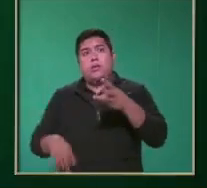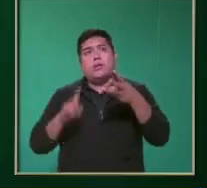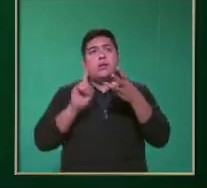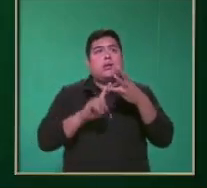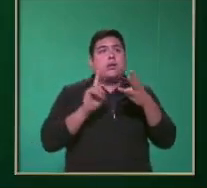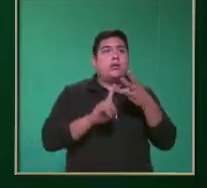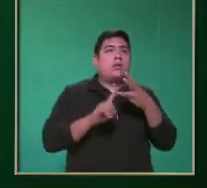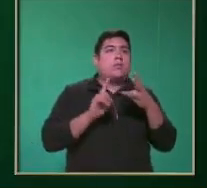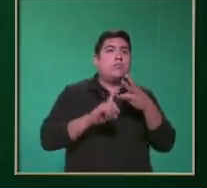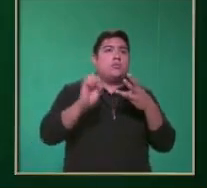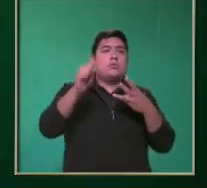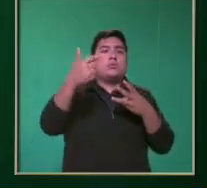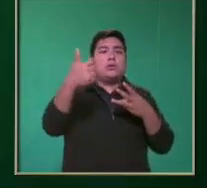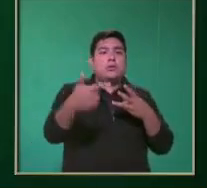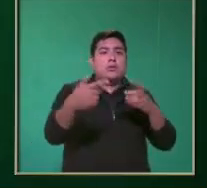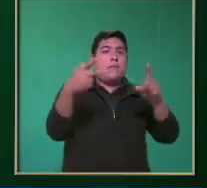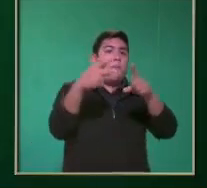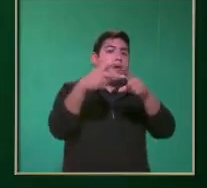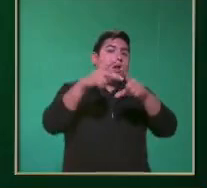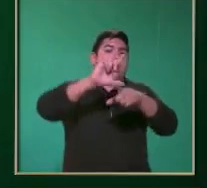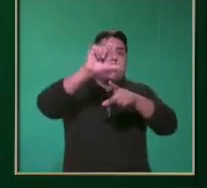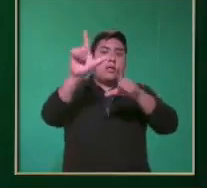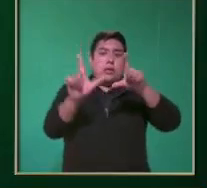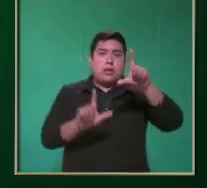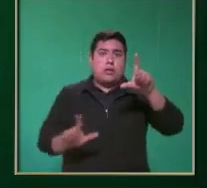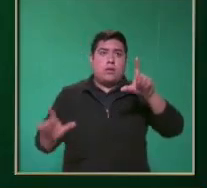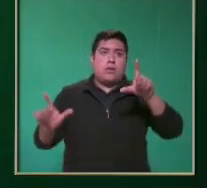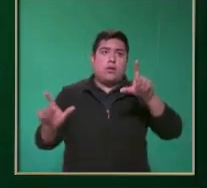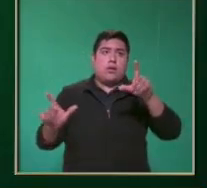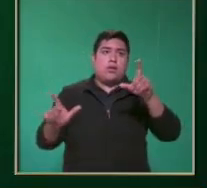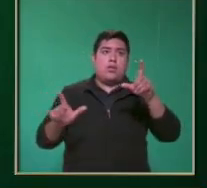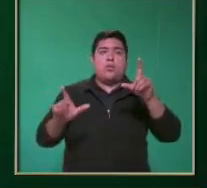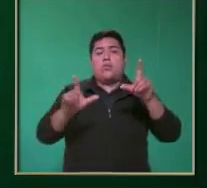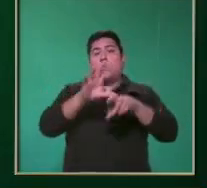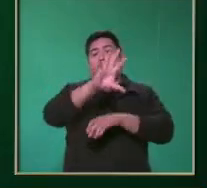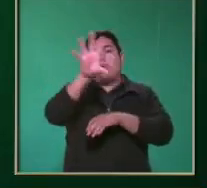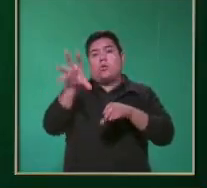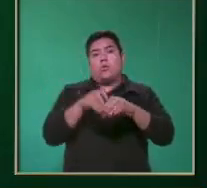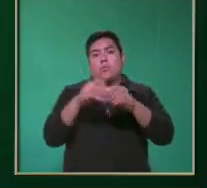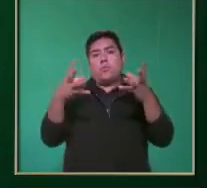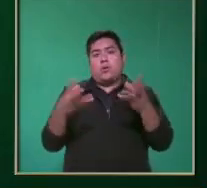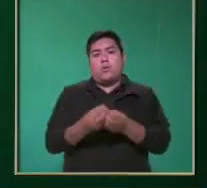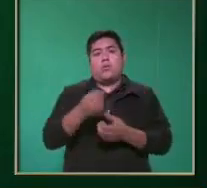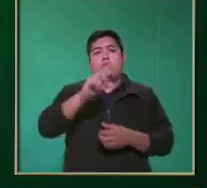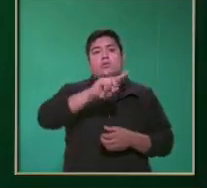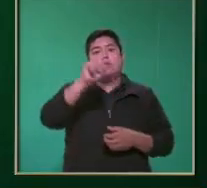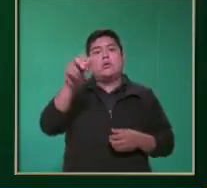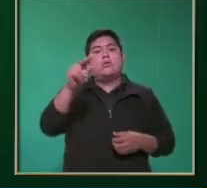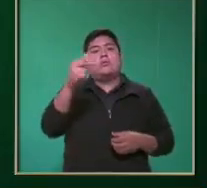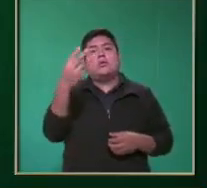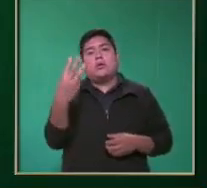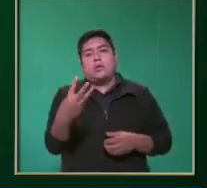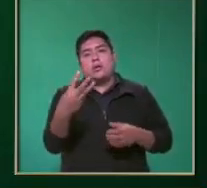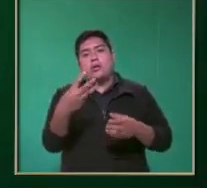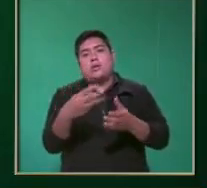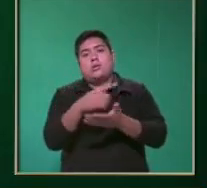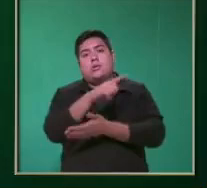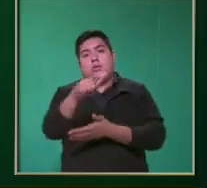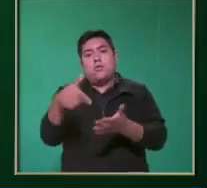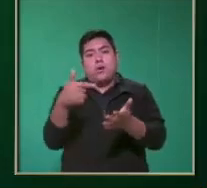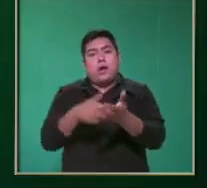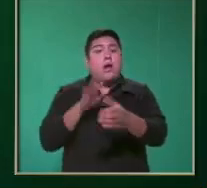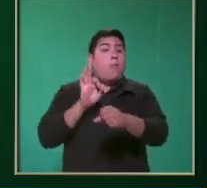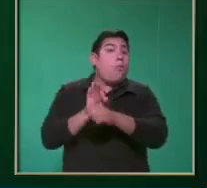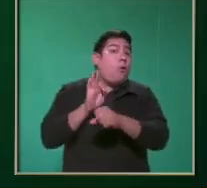así están contabilizados para dar un total de 183 áreas protegidas. En estas áreas, las